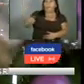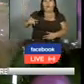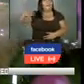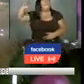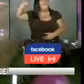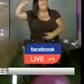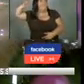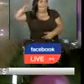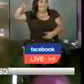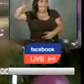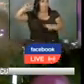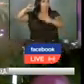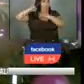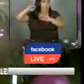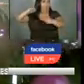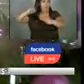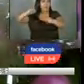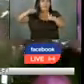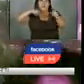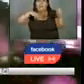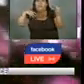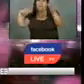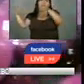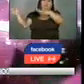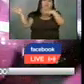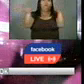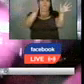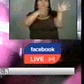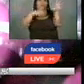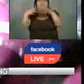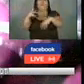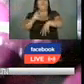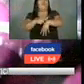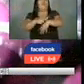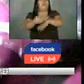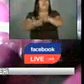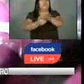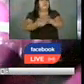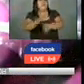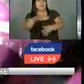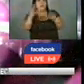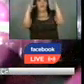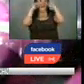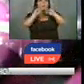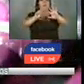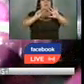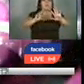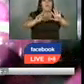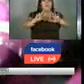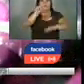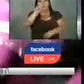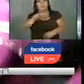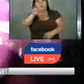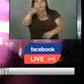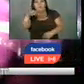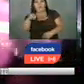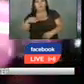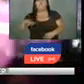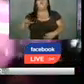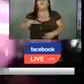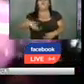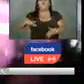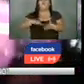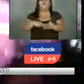truenos y por supuesto este fuerte viento que se ha registrado desde eso de las 7 de la noche con 20 minutos. En mexicanos